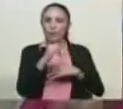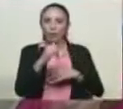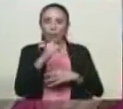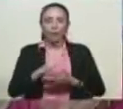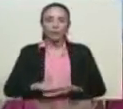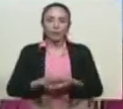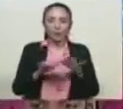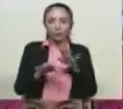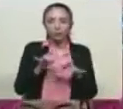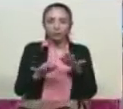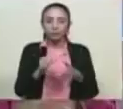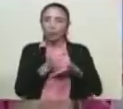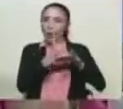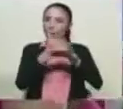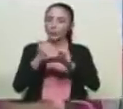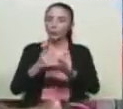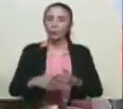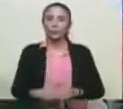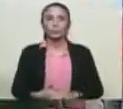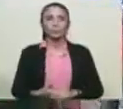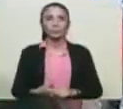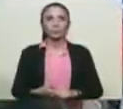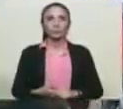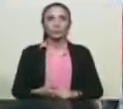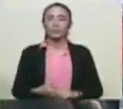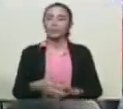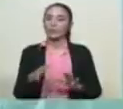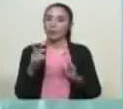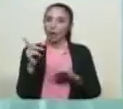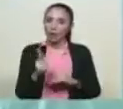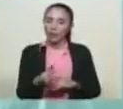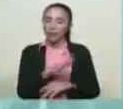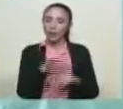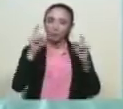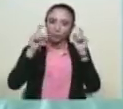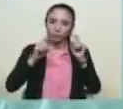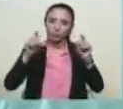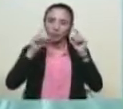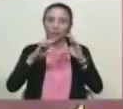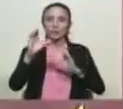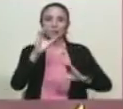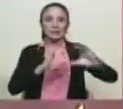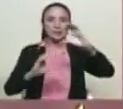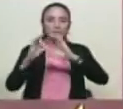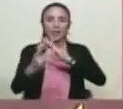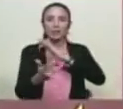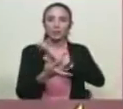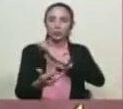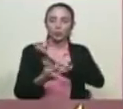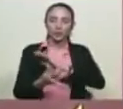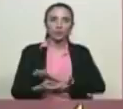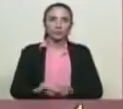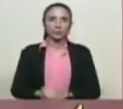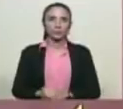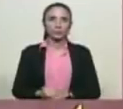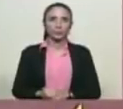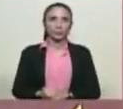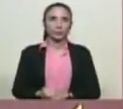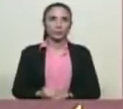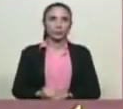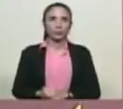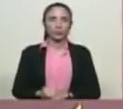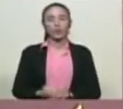y Telemática, el Centro Nacional para el Mejoramiento de la Enseñanza y la Ciencia, CENAMEP, la Fundación de